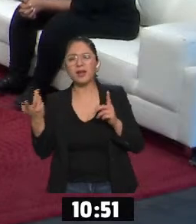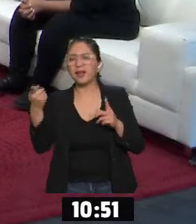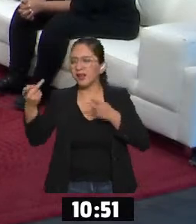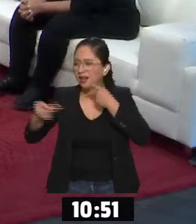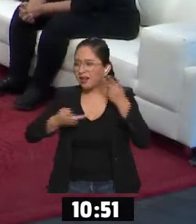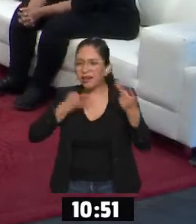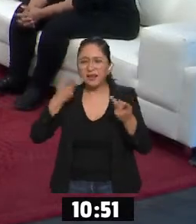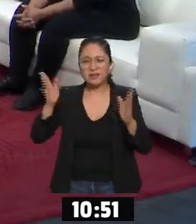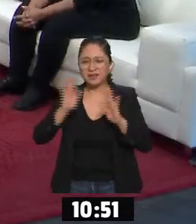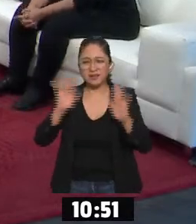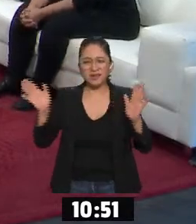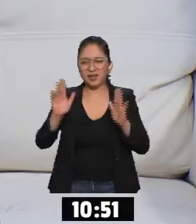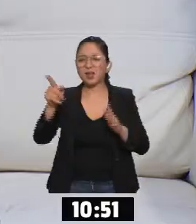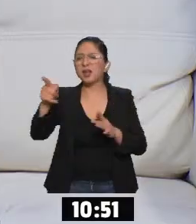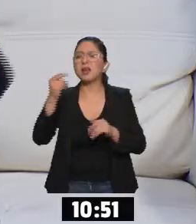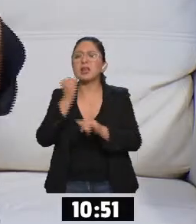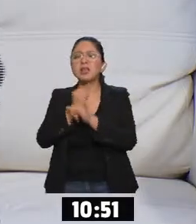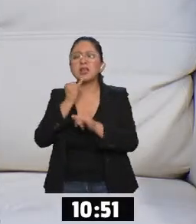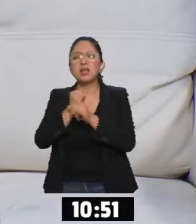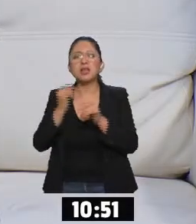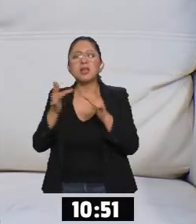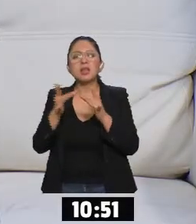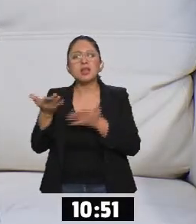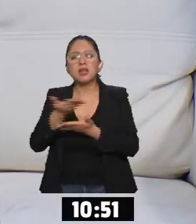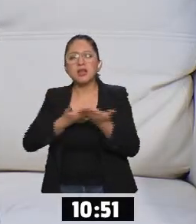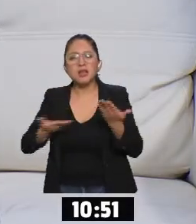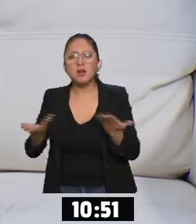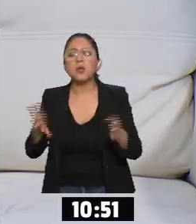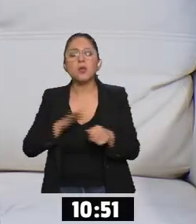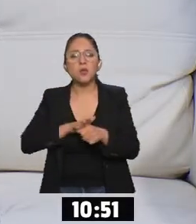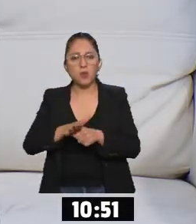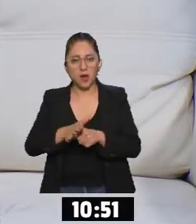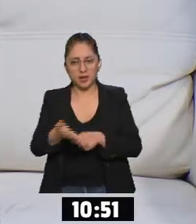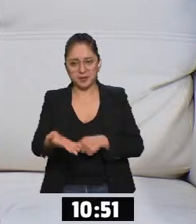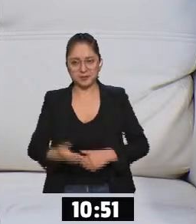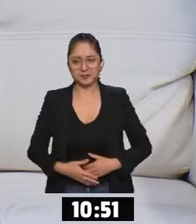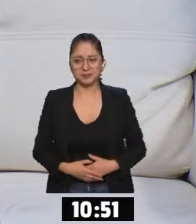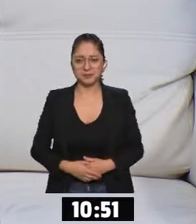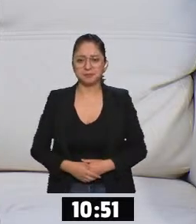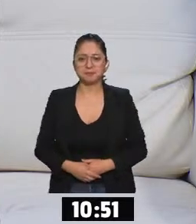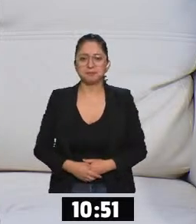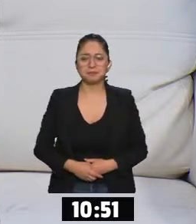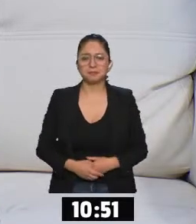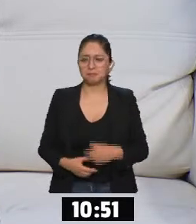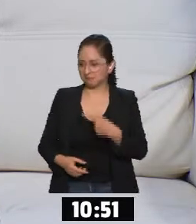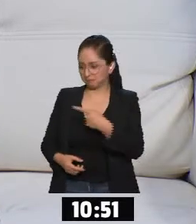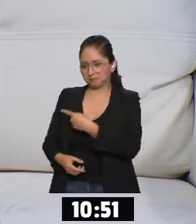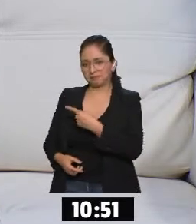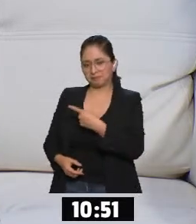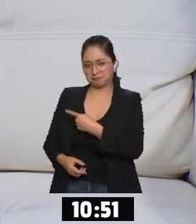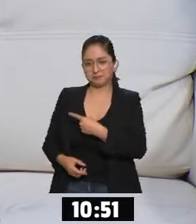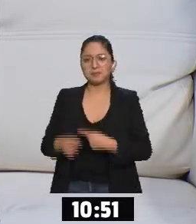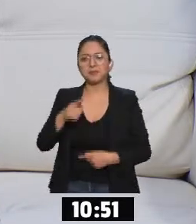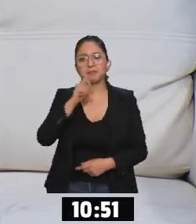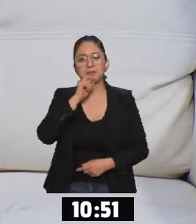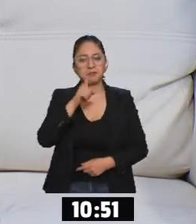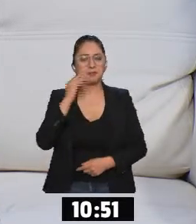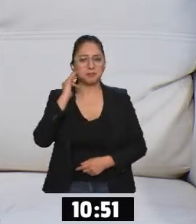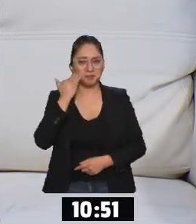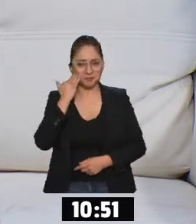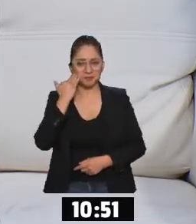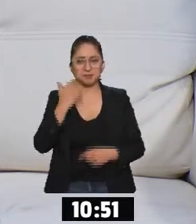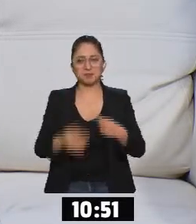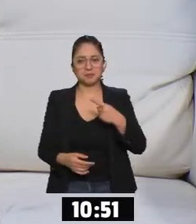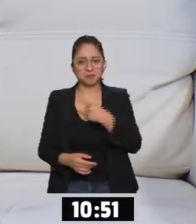Pero vámonos a tus redes, por favor, Farah. De Twitter, Farah Leyeli, y en lo que es Facebook, Leyas Witch.